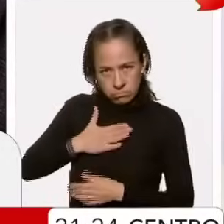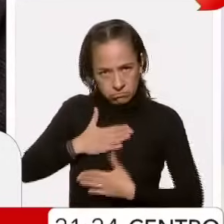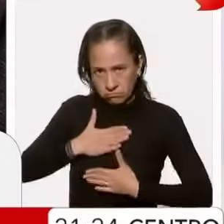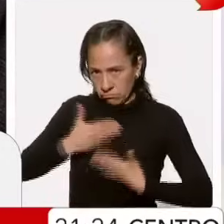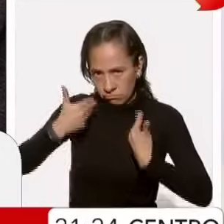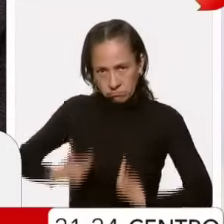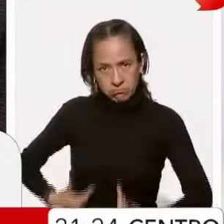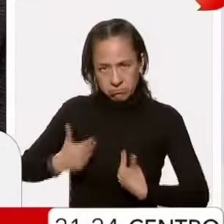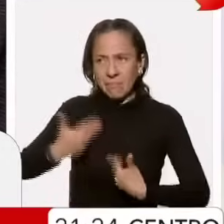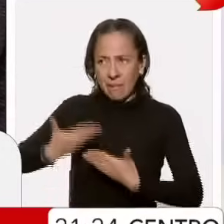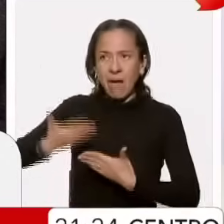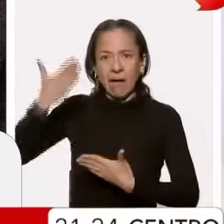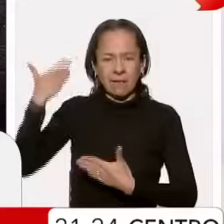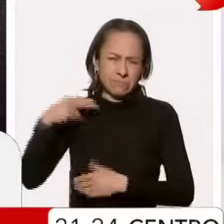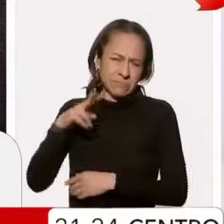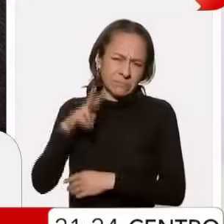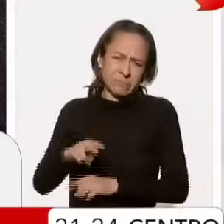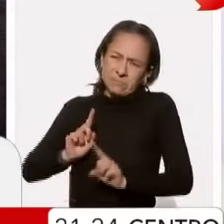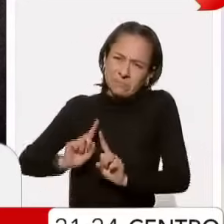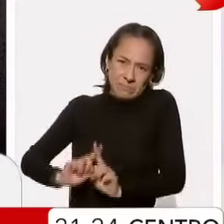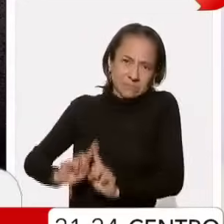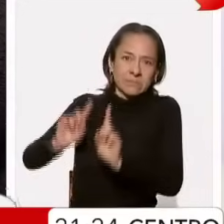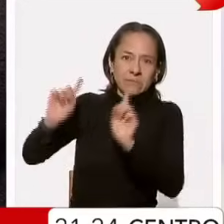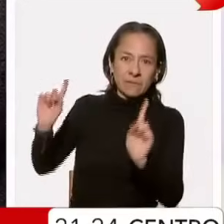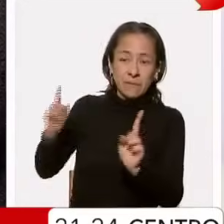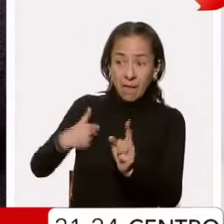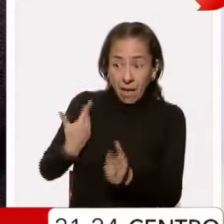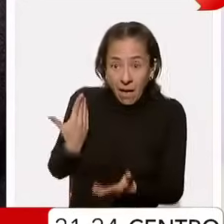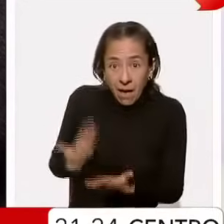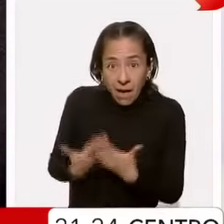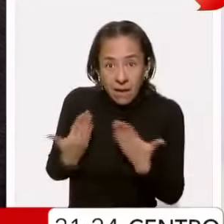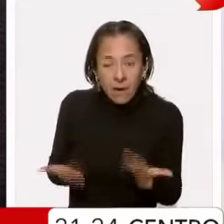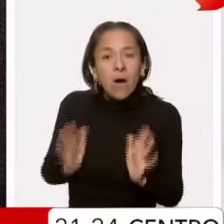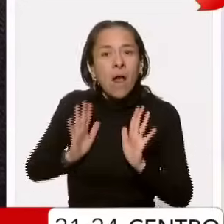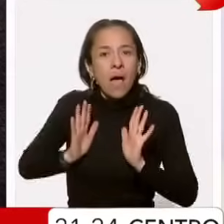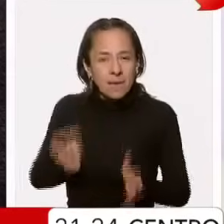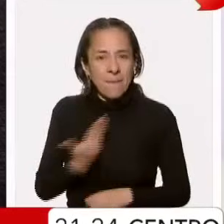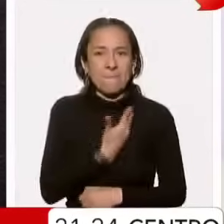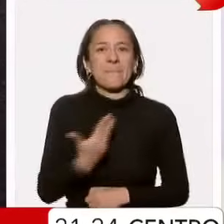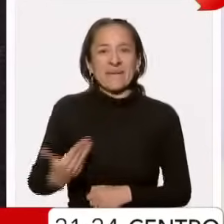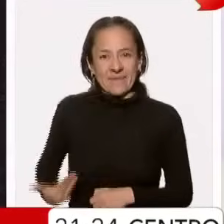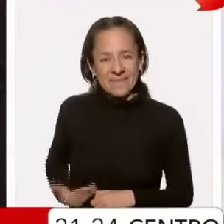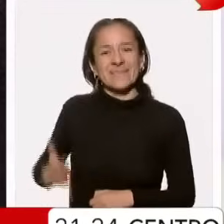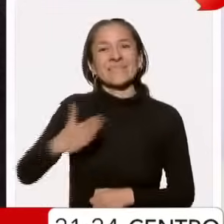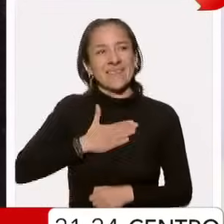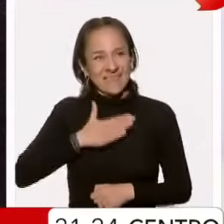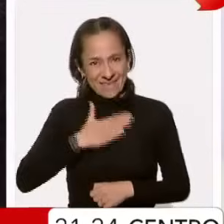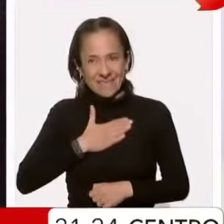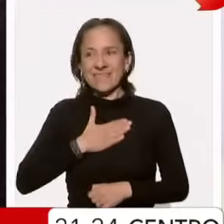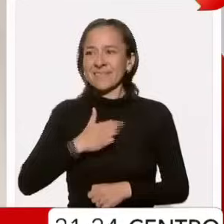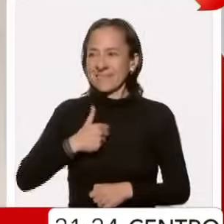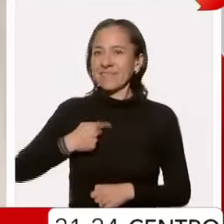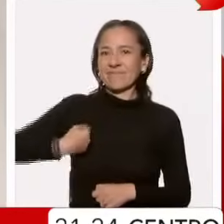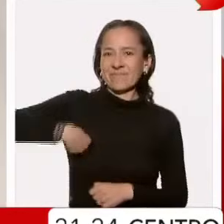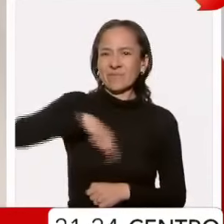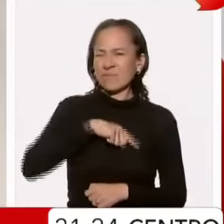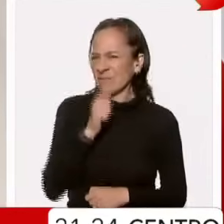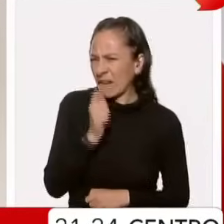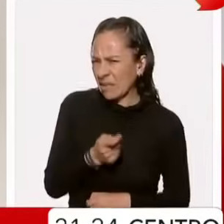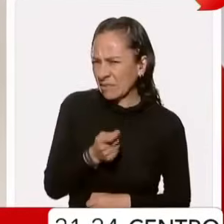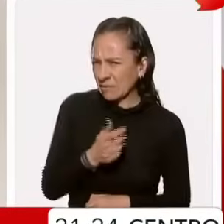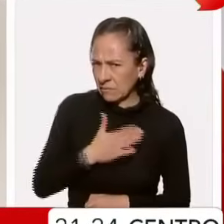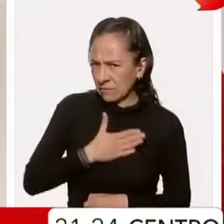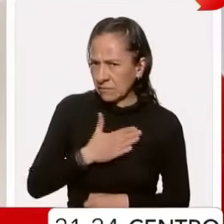Eran condiciones diferentes. Hoy tenemos la presidencia de la República, y cuando digo tenemos la presidencia no es que nosotros vayamos a hacer